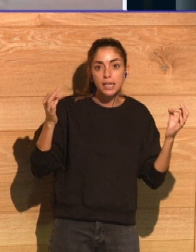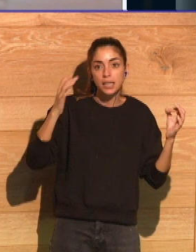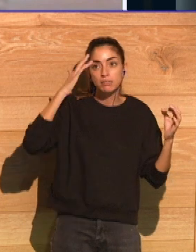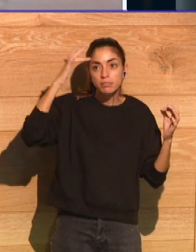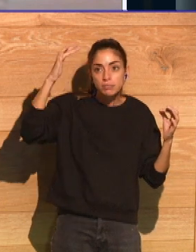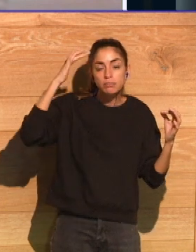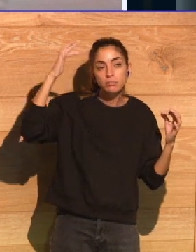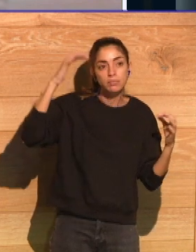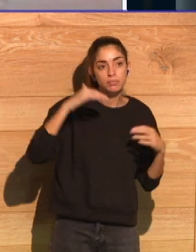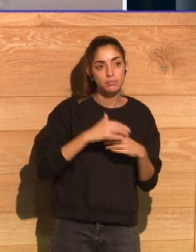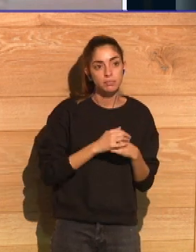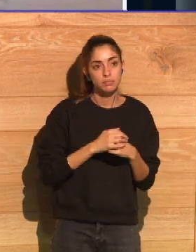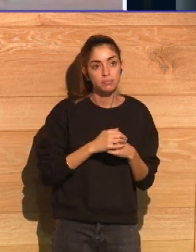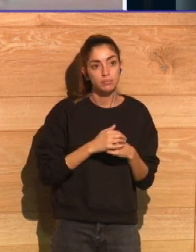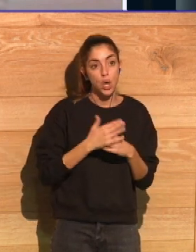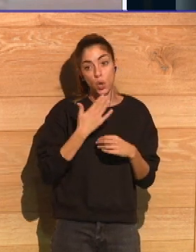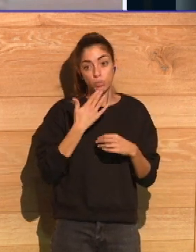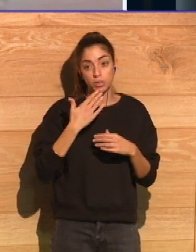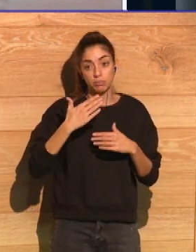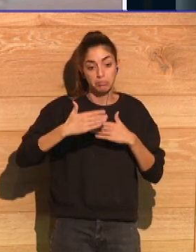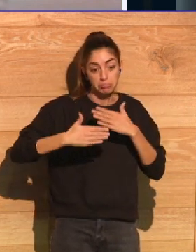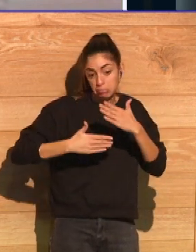como un trance casi para mí.